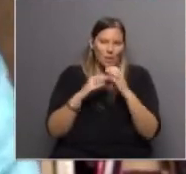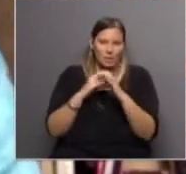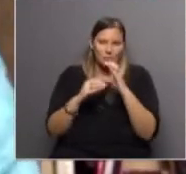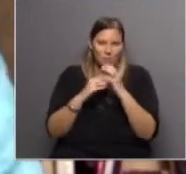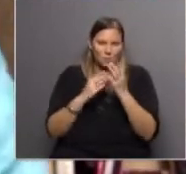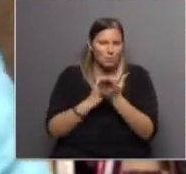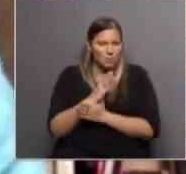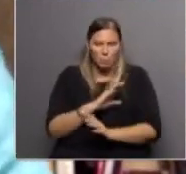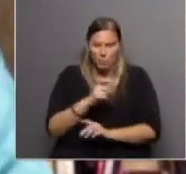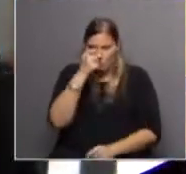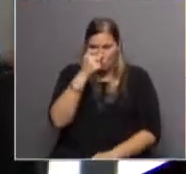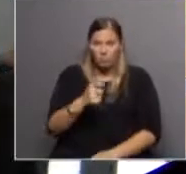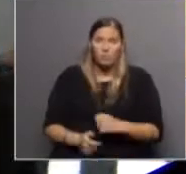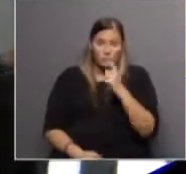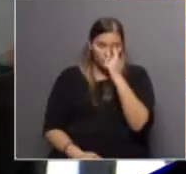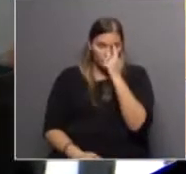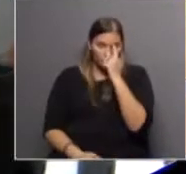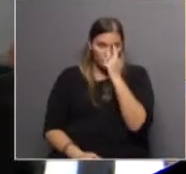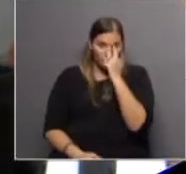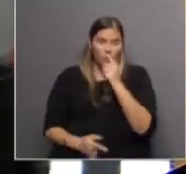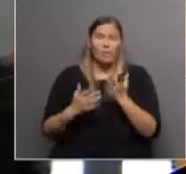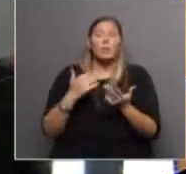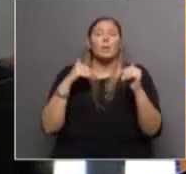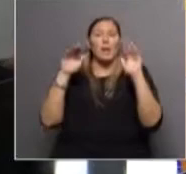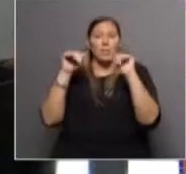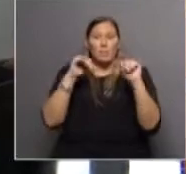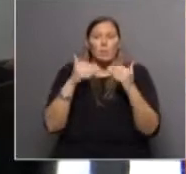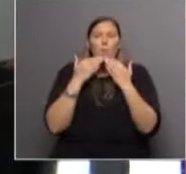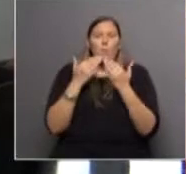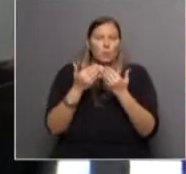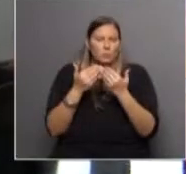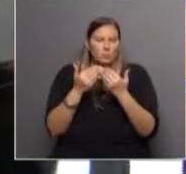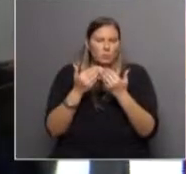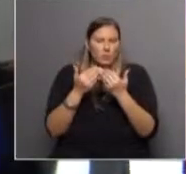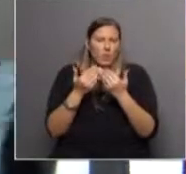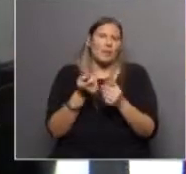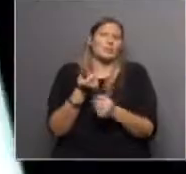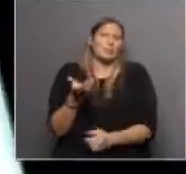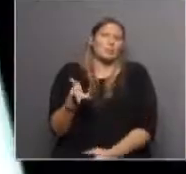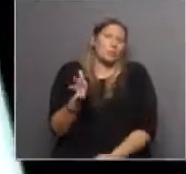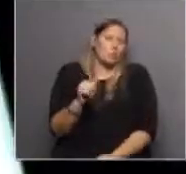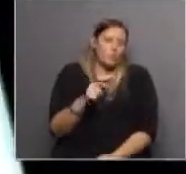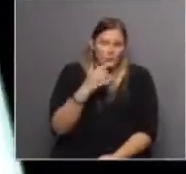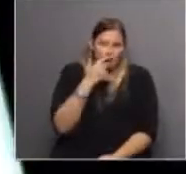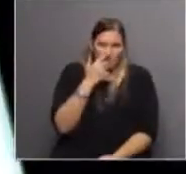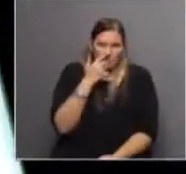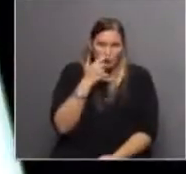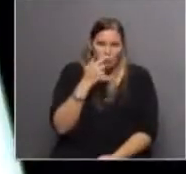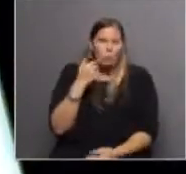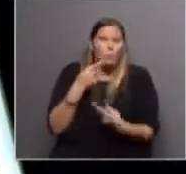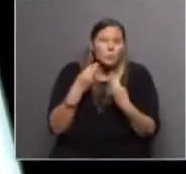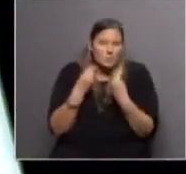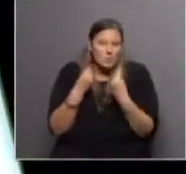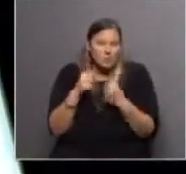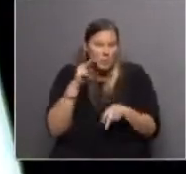el sistema científico. Mayne, te voy a despedir con una pregunta casi de la cotidianeidad. ¿Sentís que te miran